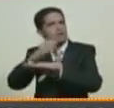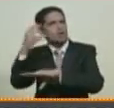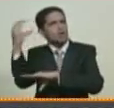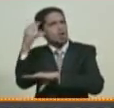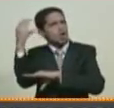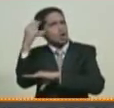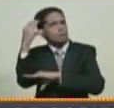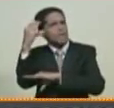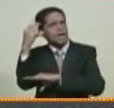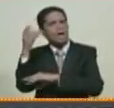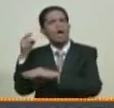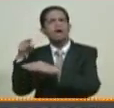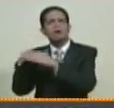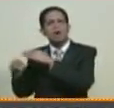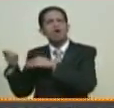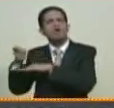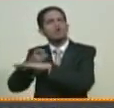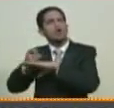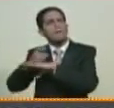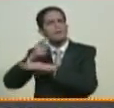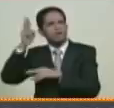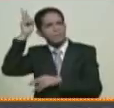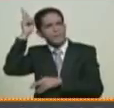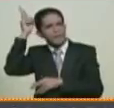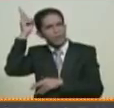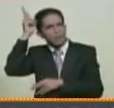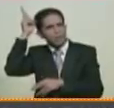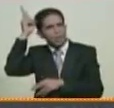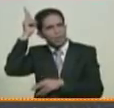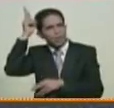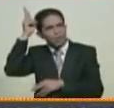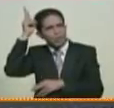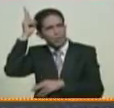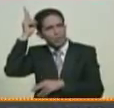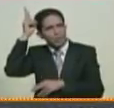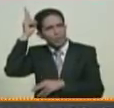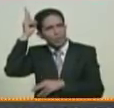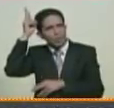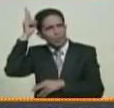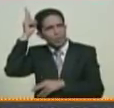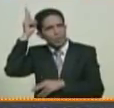como se llama el presidente de perú sinceramente más por el nombre